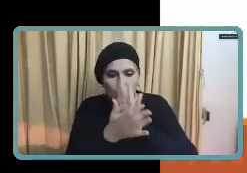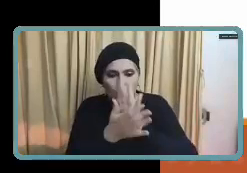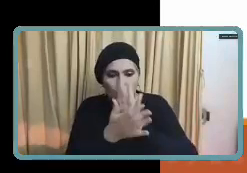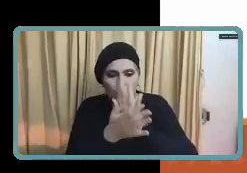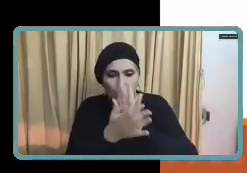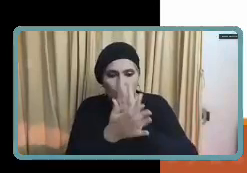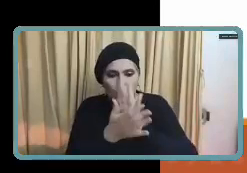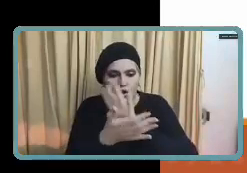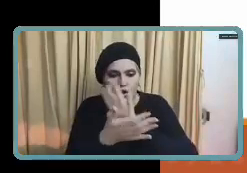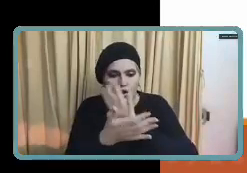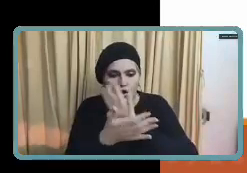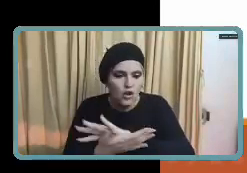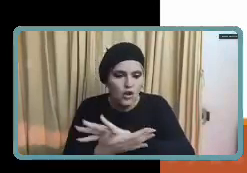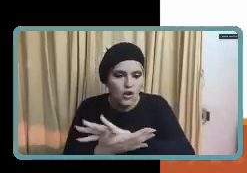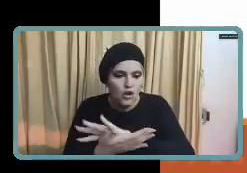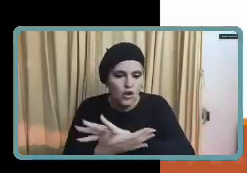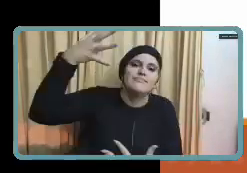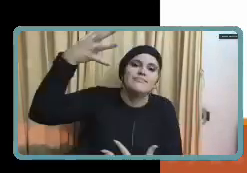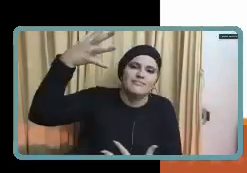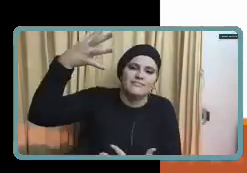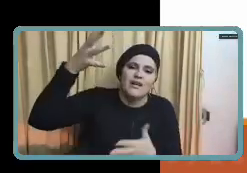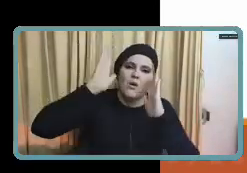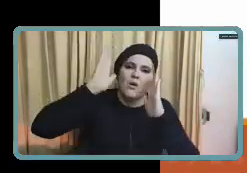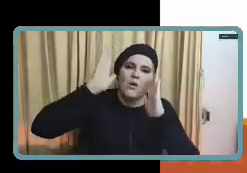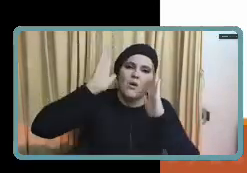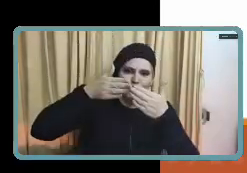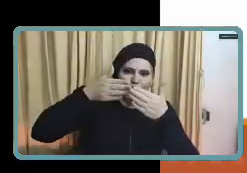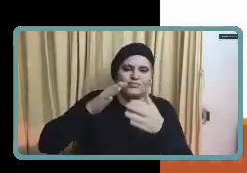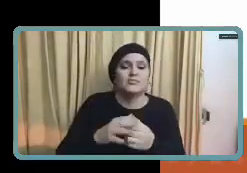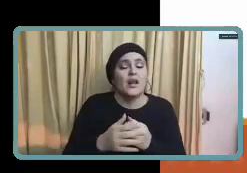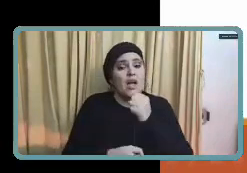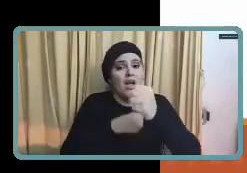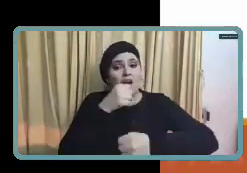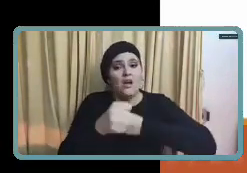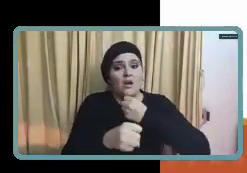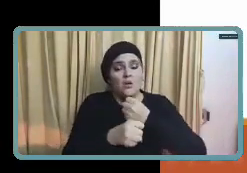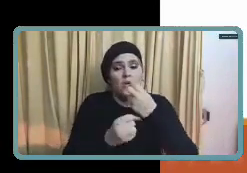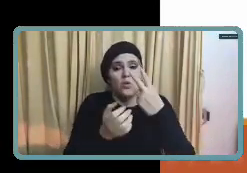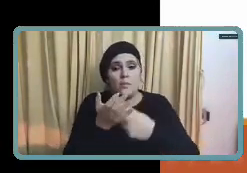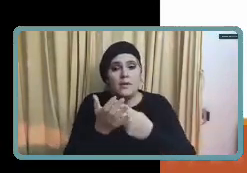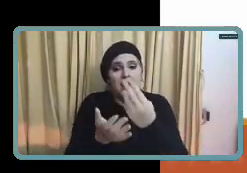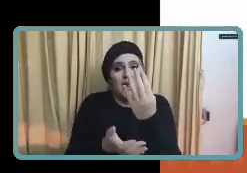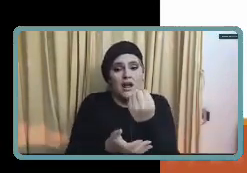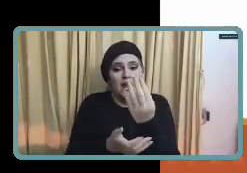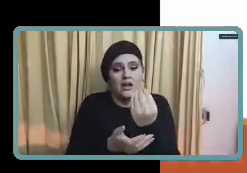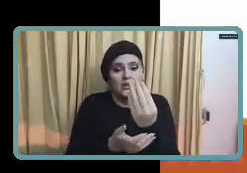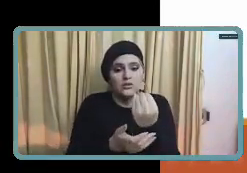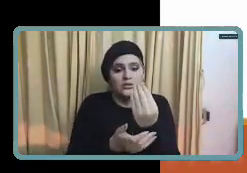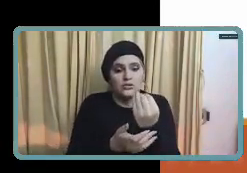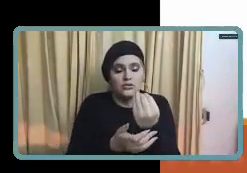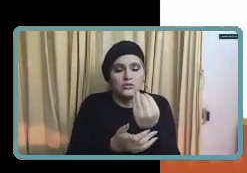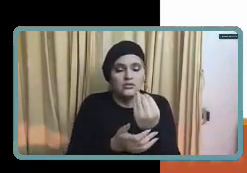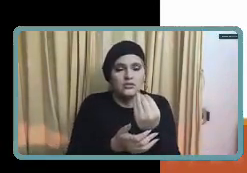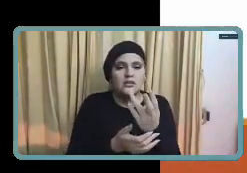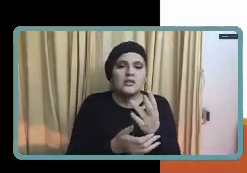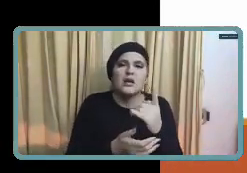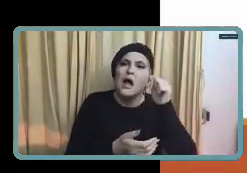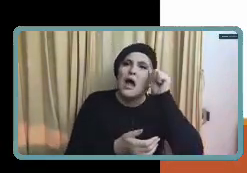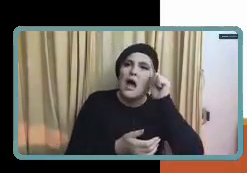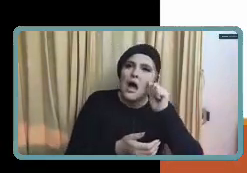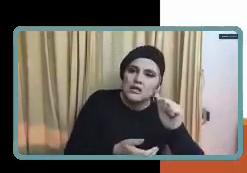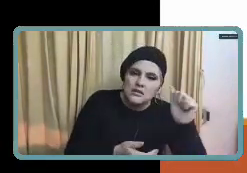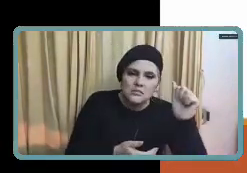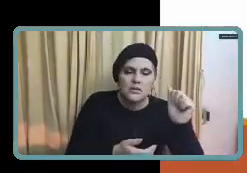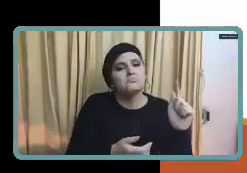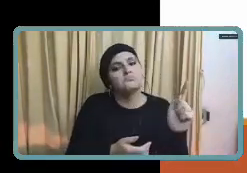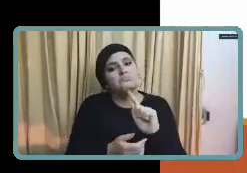del espectro del autismo. Por lo tanto, después del 2014, en realidad no se debería hablar de Asperger, pero si alguien